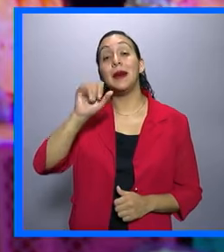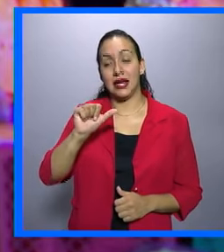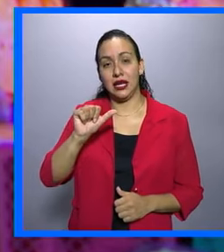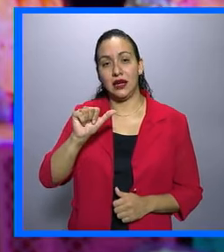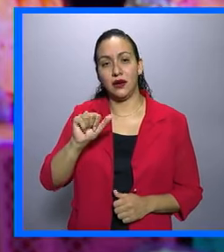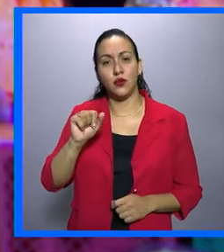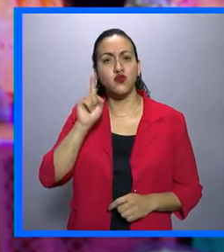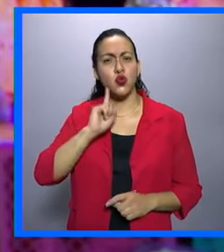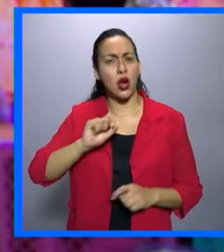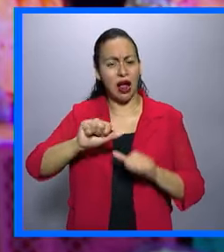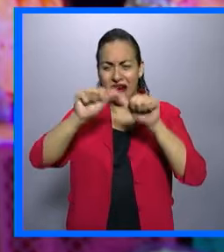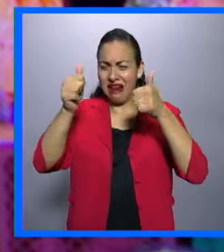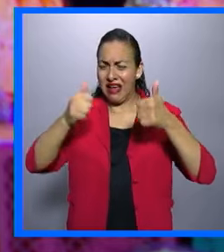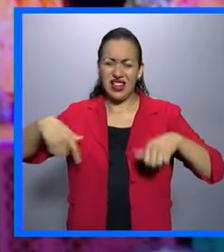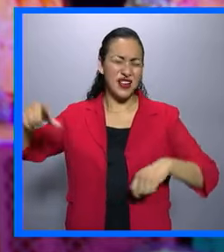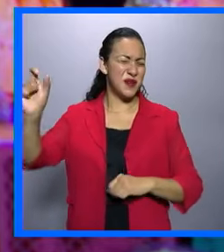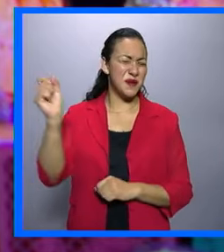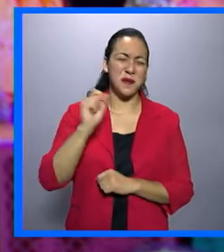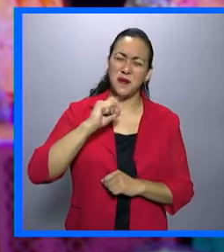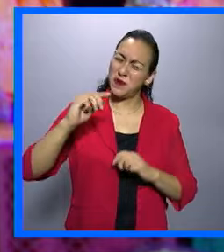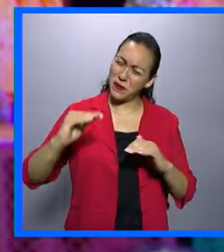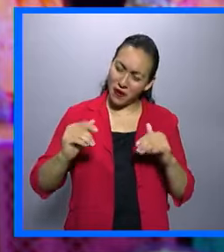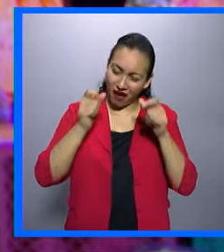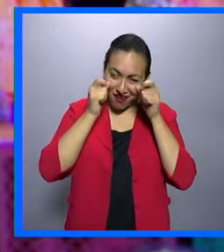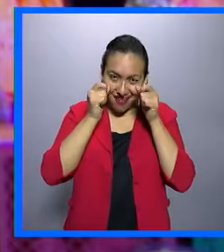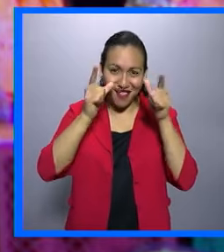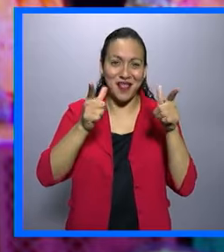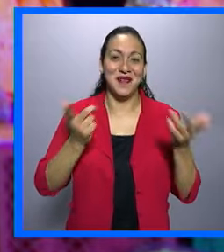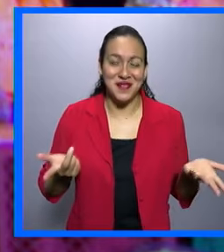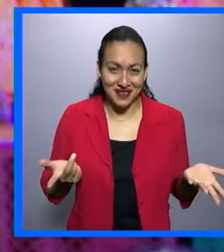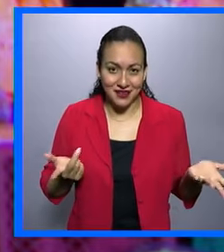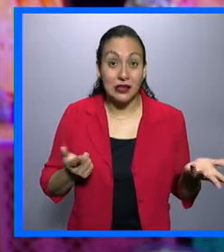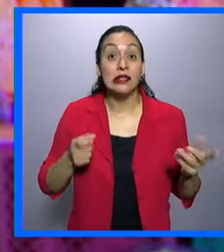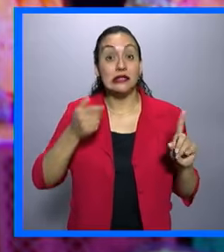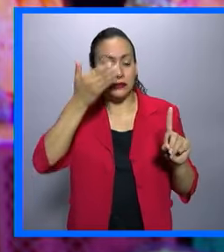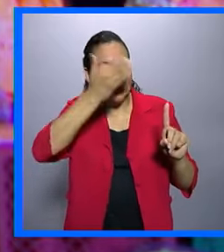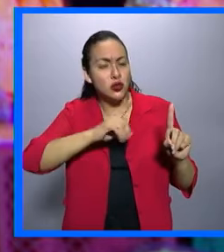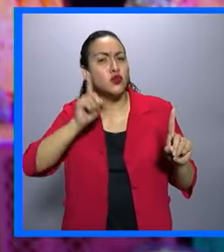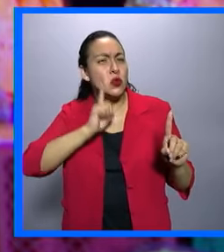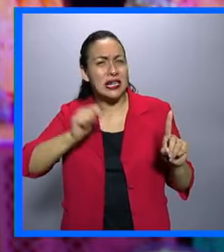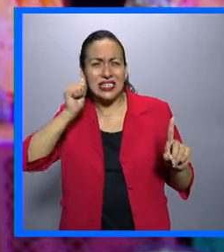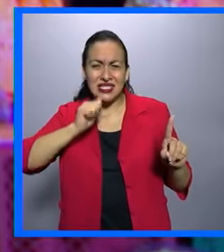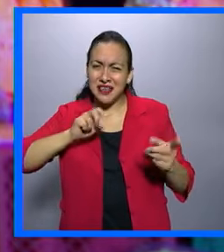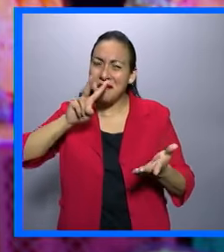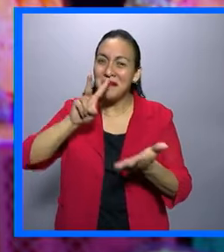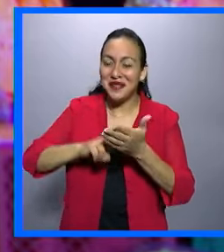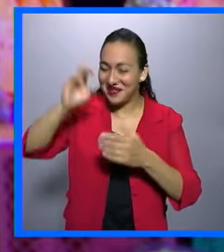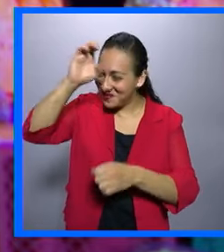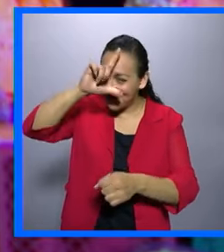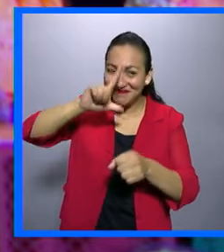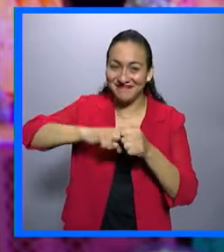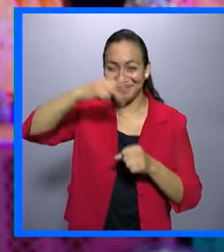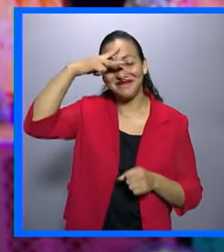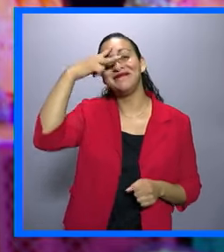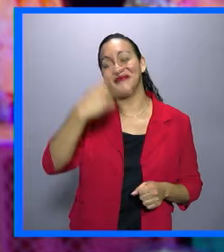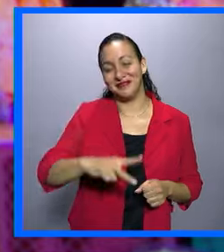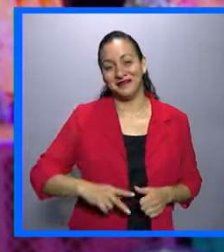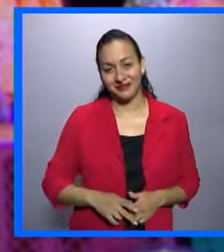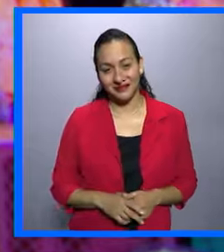gran artista, sino que fue una de las mejores y mayores gestoras culturales que ha dado el país en los últimos